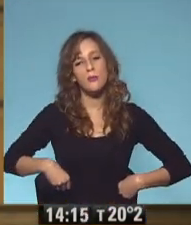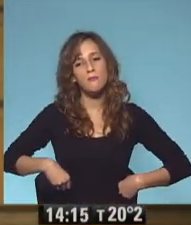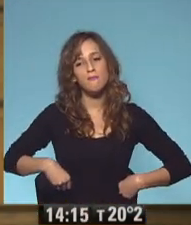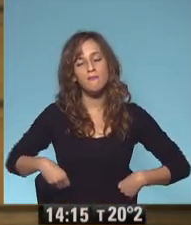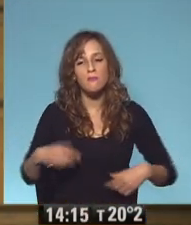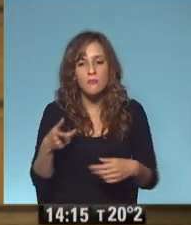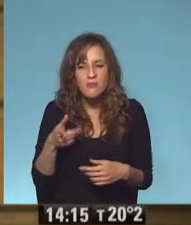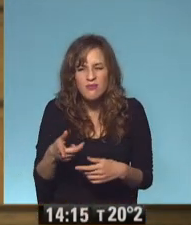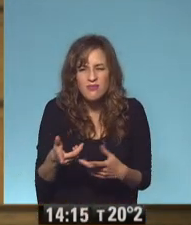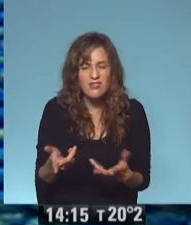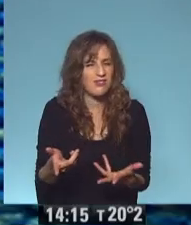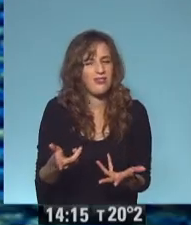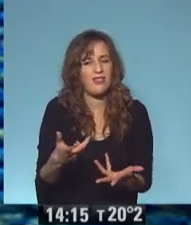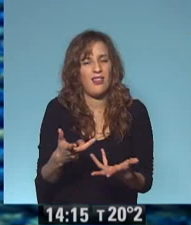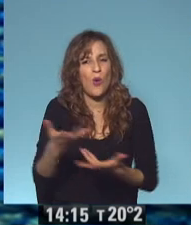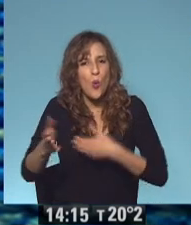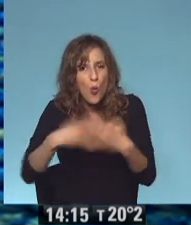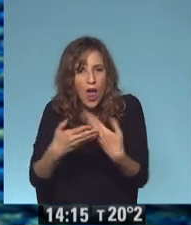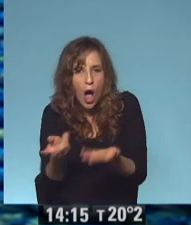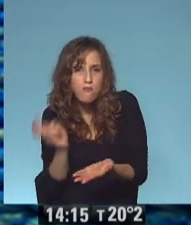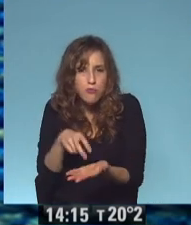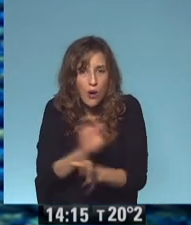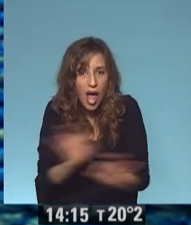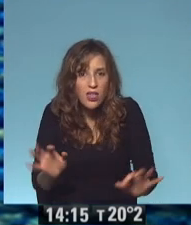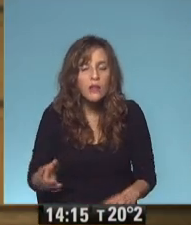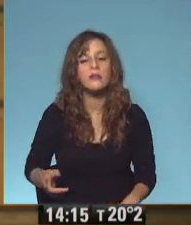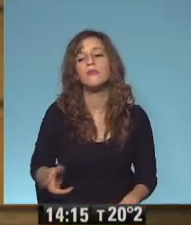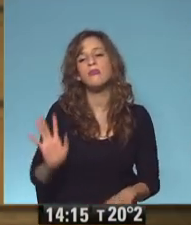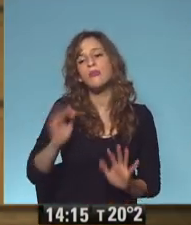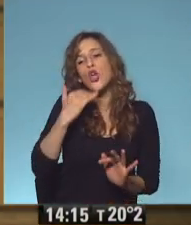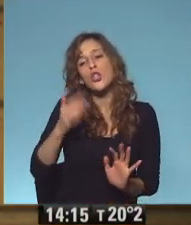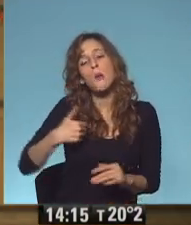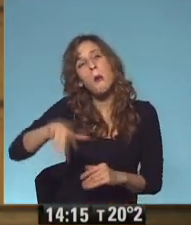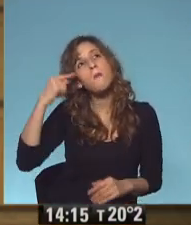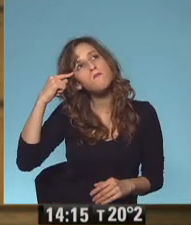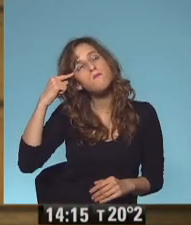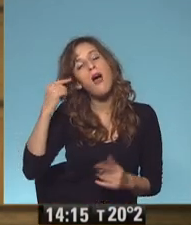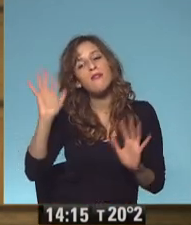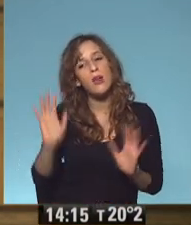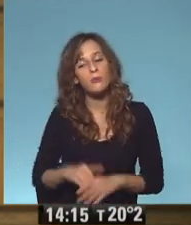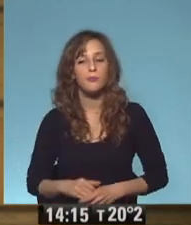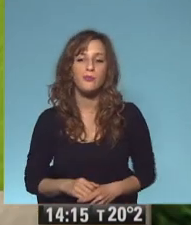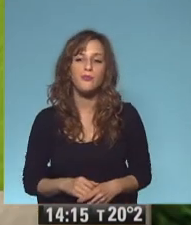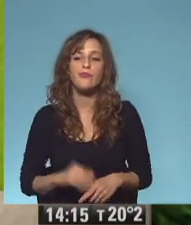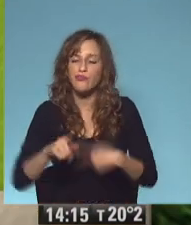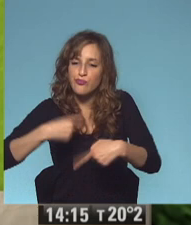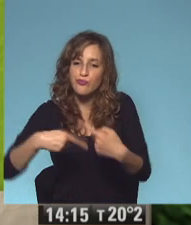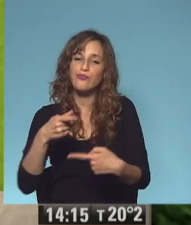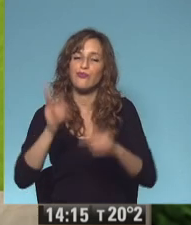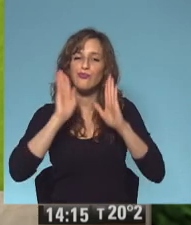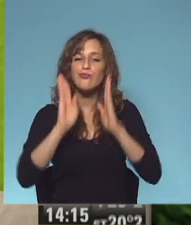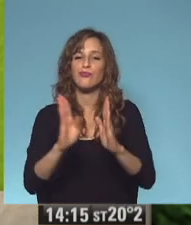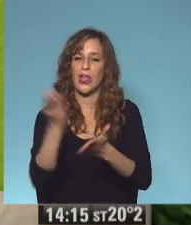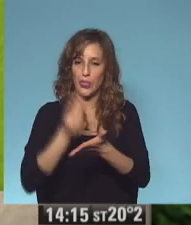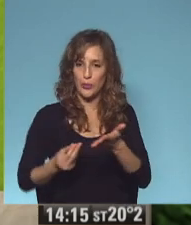vas a subir a ninguno? Lo tengo que pensar. Sigamos mirando el plano.